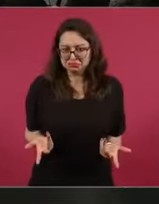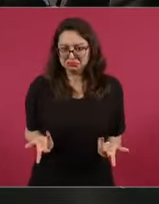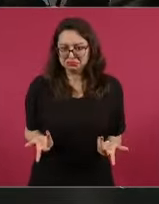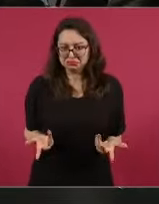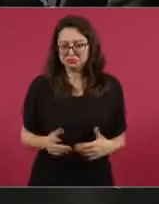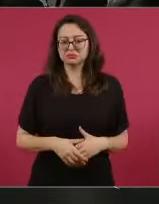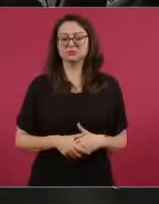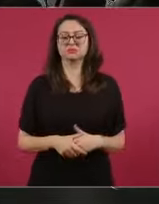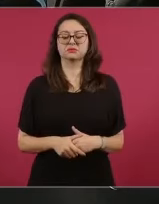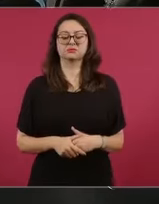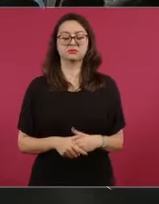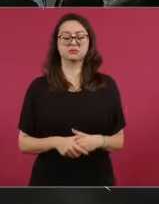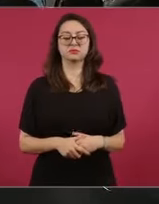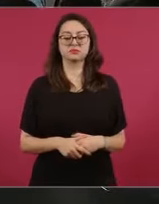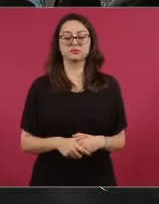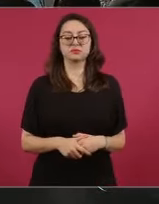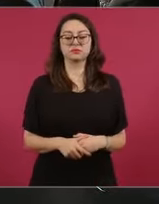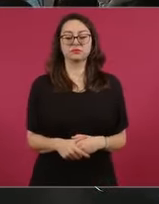y